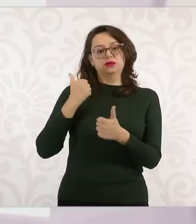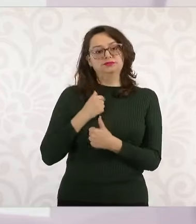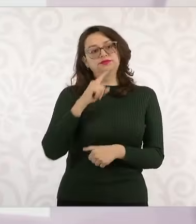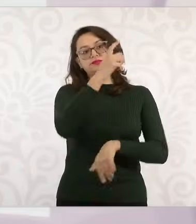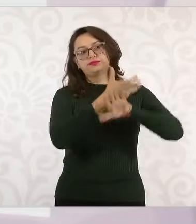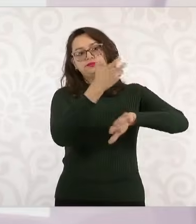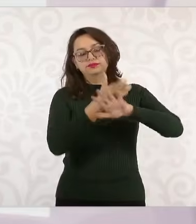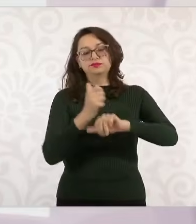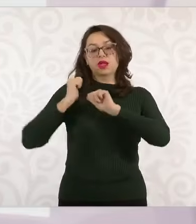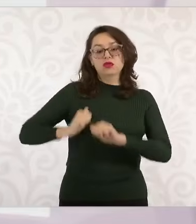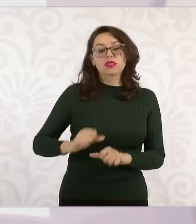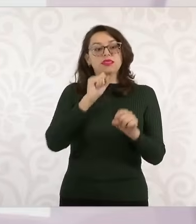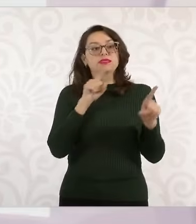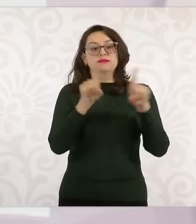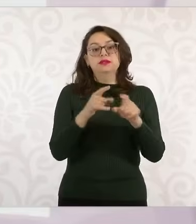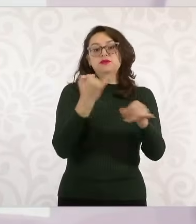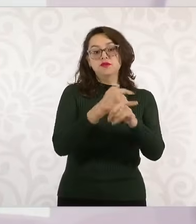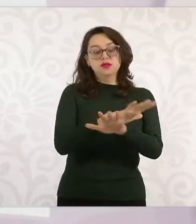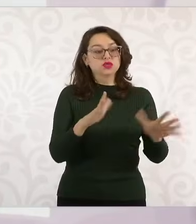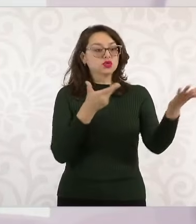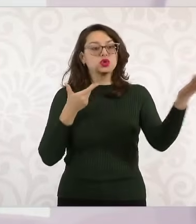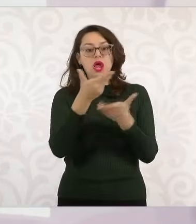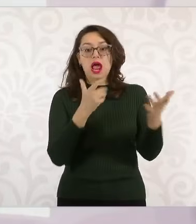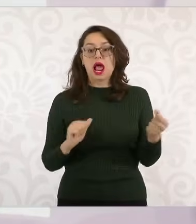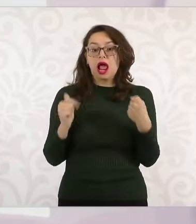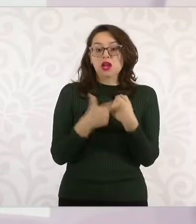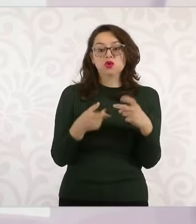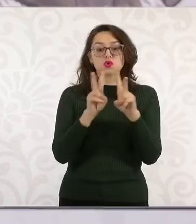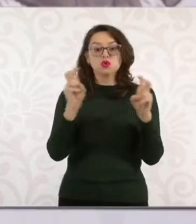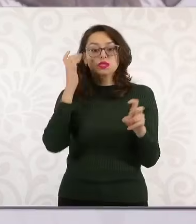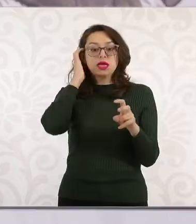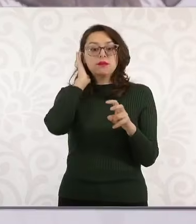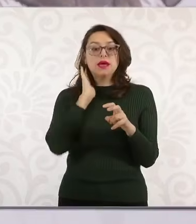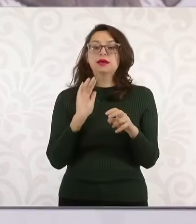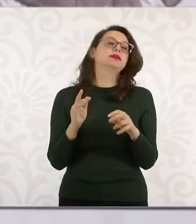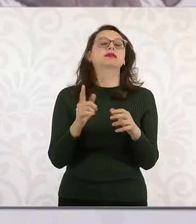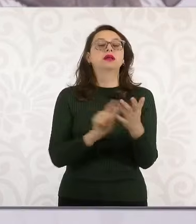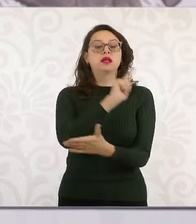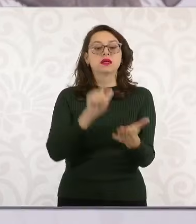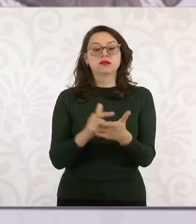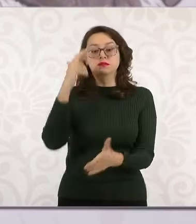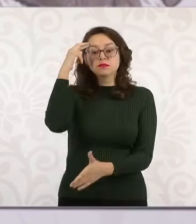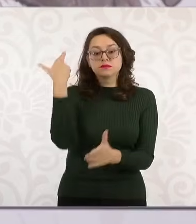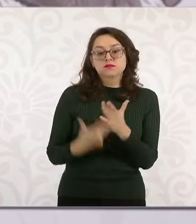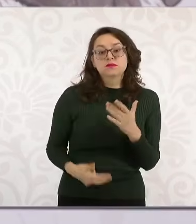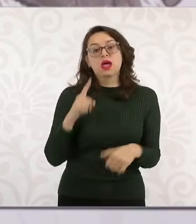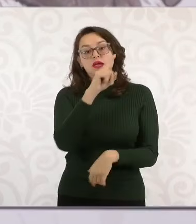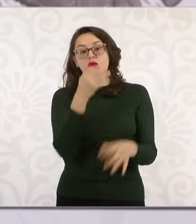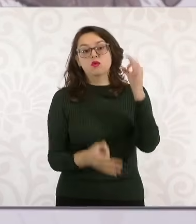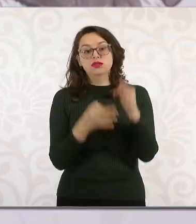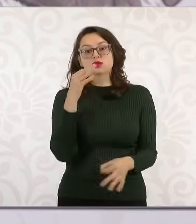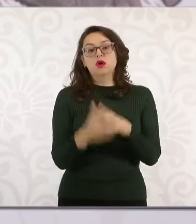Unidos respecto a algún presunto delincuente que tiene un proceso en